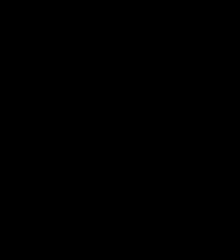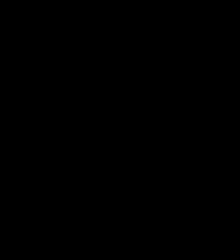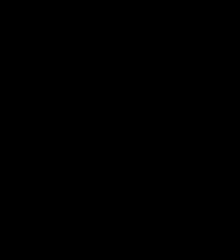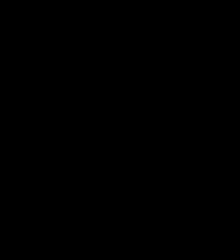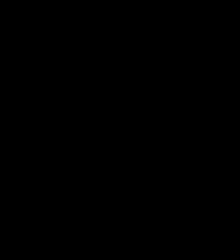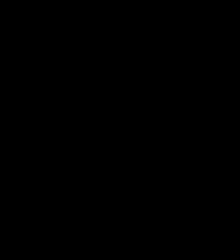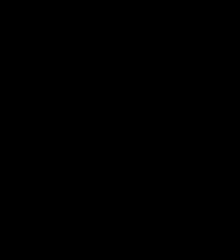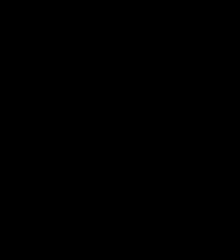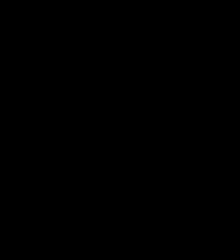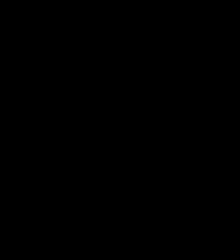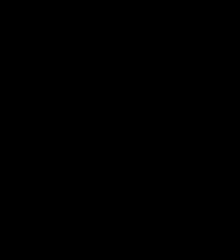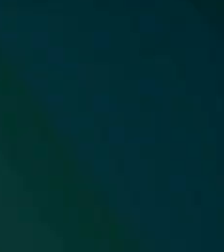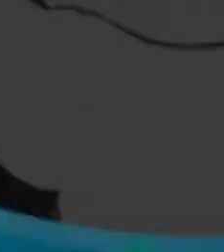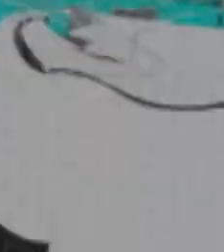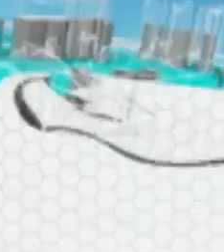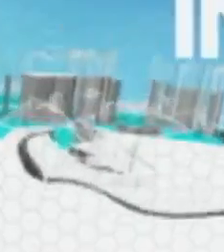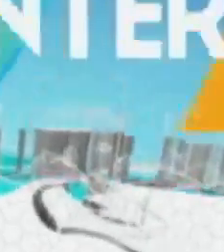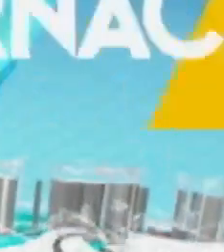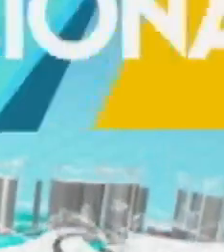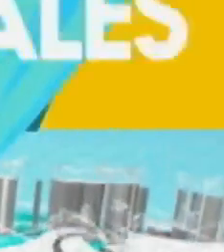Televisión.